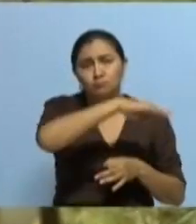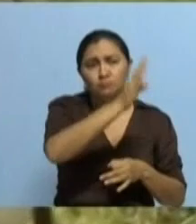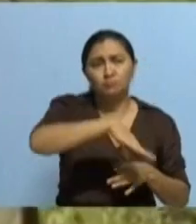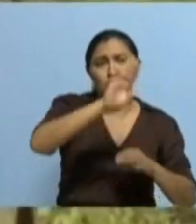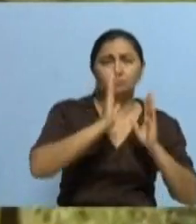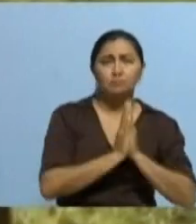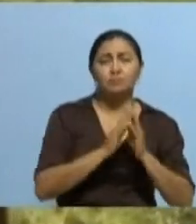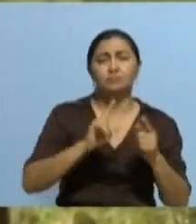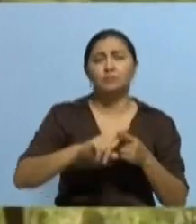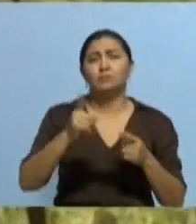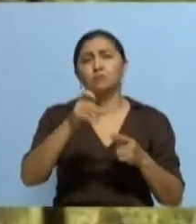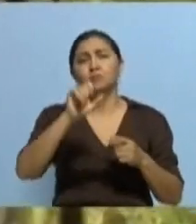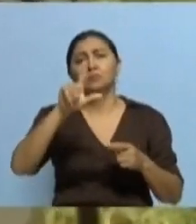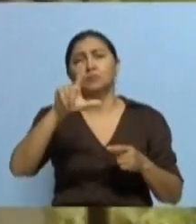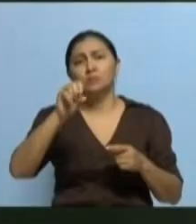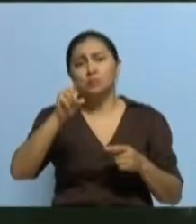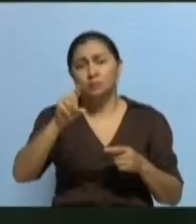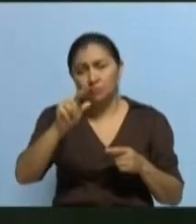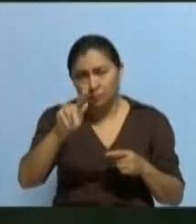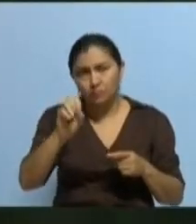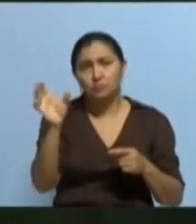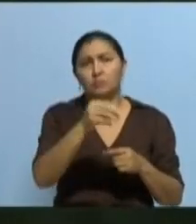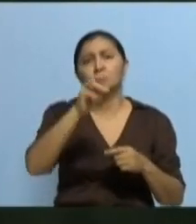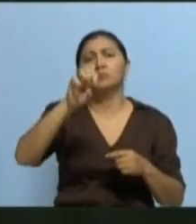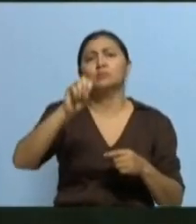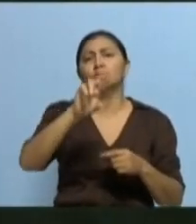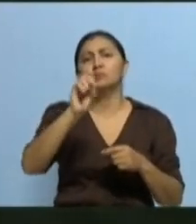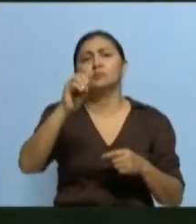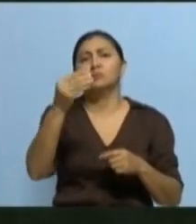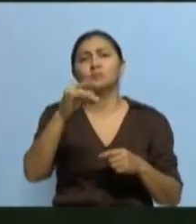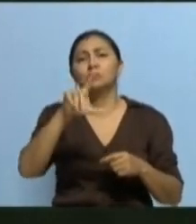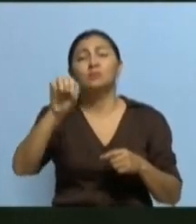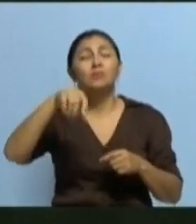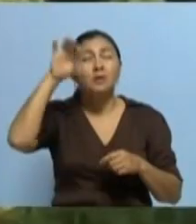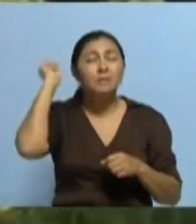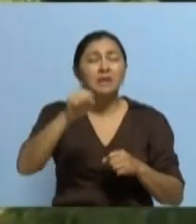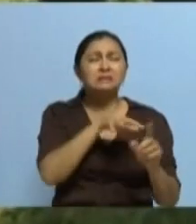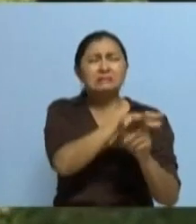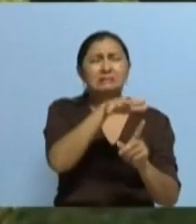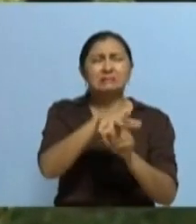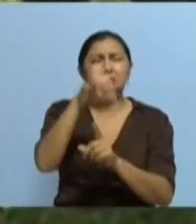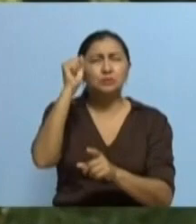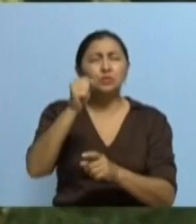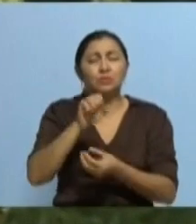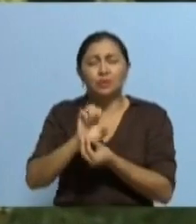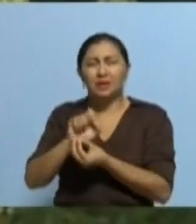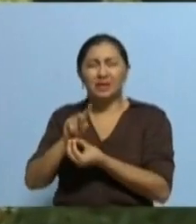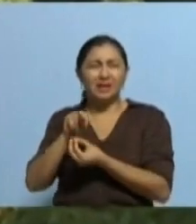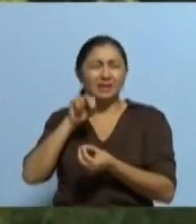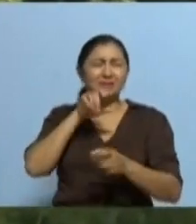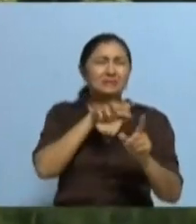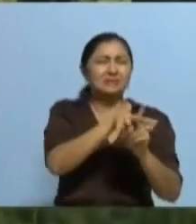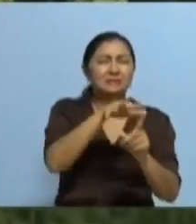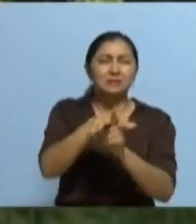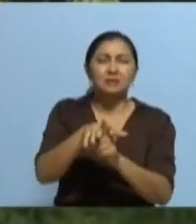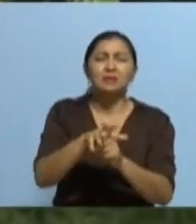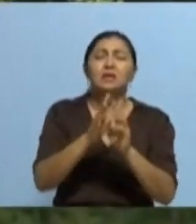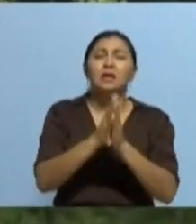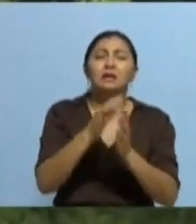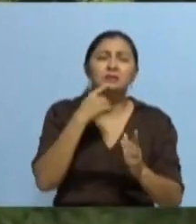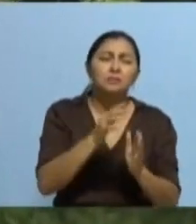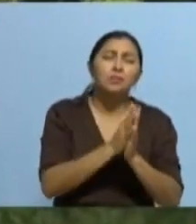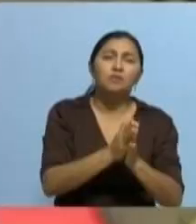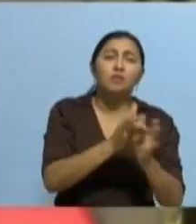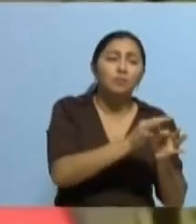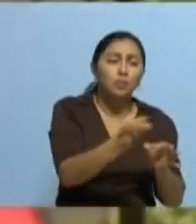de Morrosquillo son las zonas que más han sido afectadas por estos grupos al margen de la ley. Por ello, se sugiere no movilizarse de manera